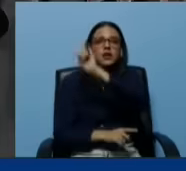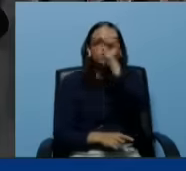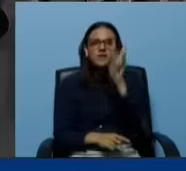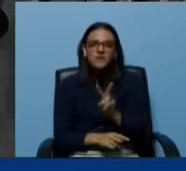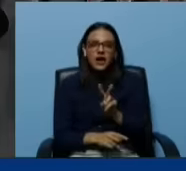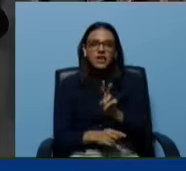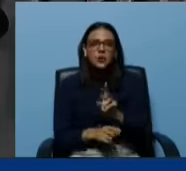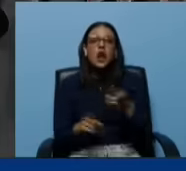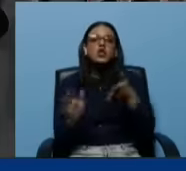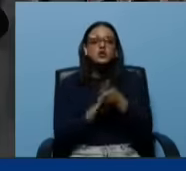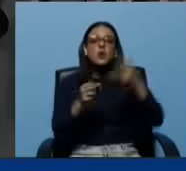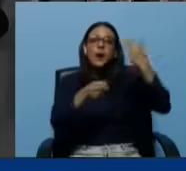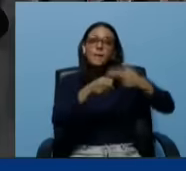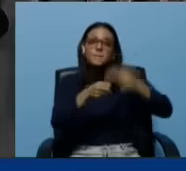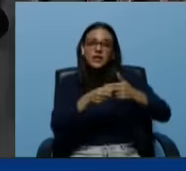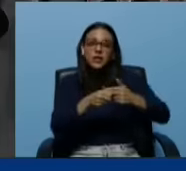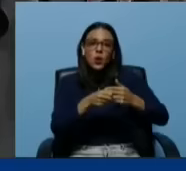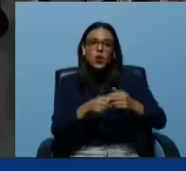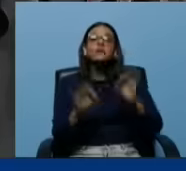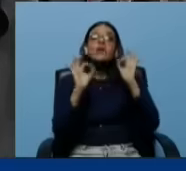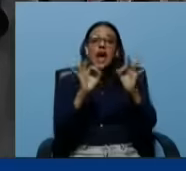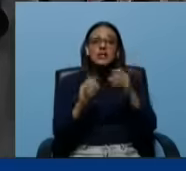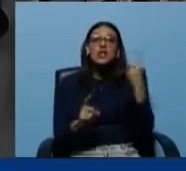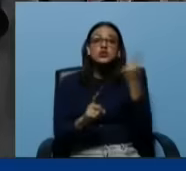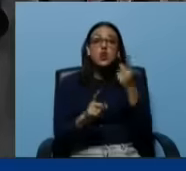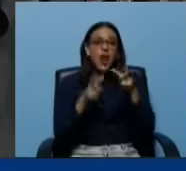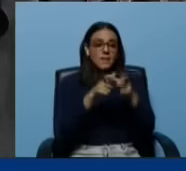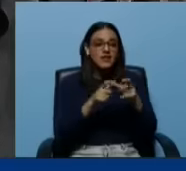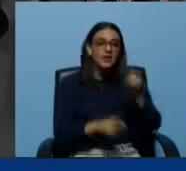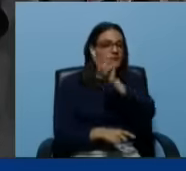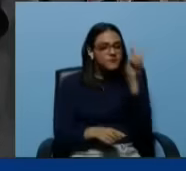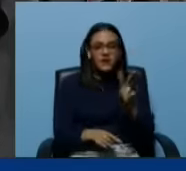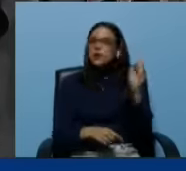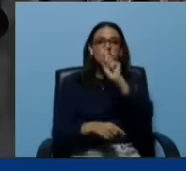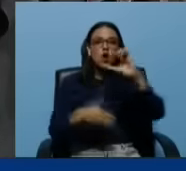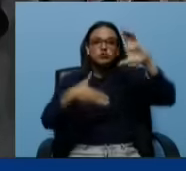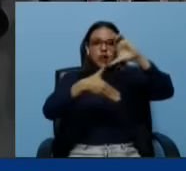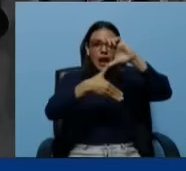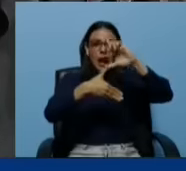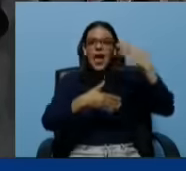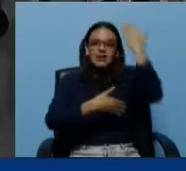como el petróleo, y así ha sucedido no solo en Venezuela, sino en Latinoamérica y el Caribe.